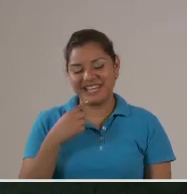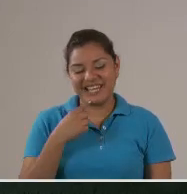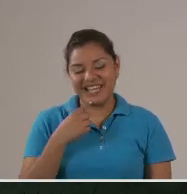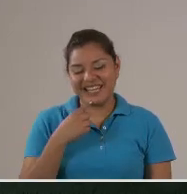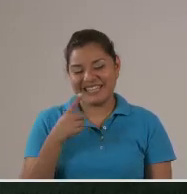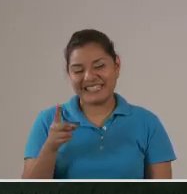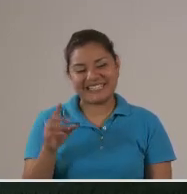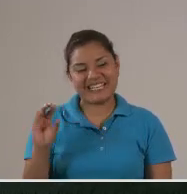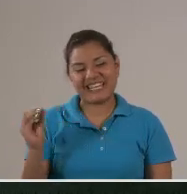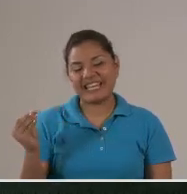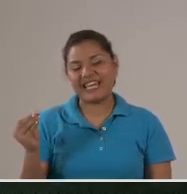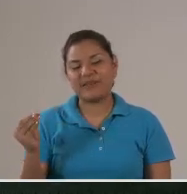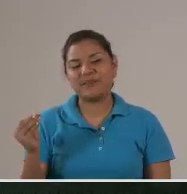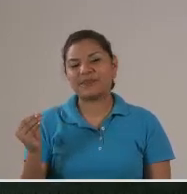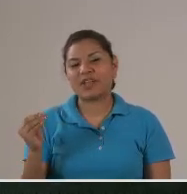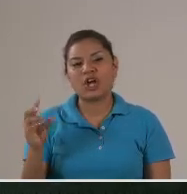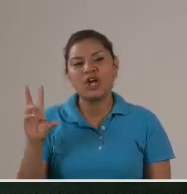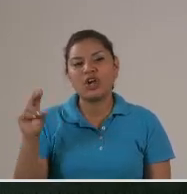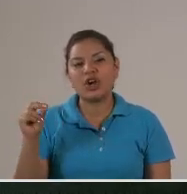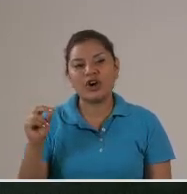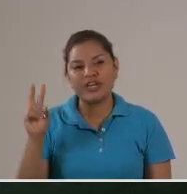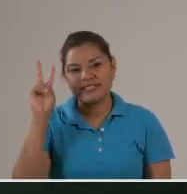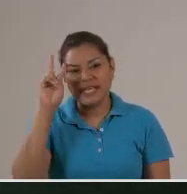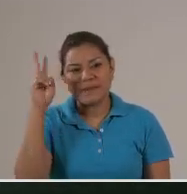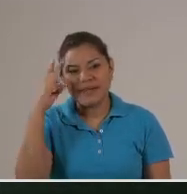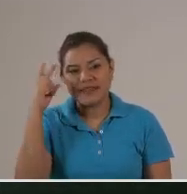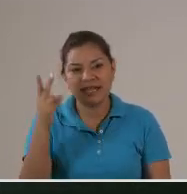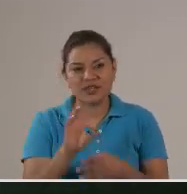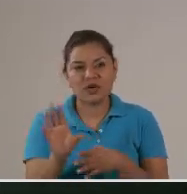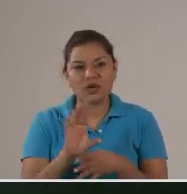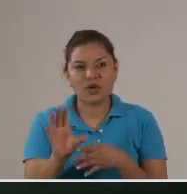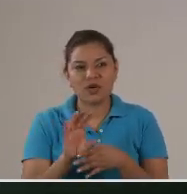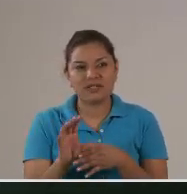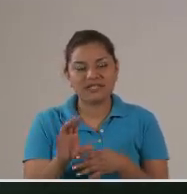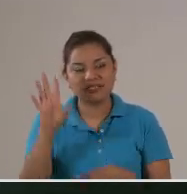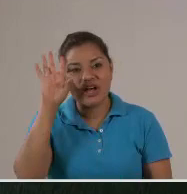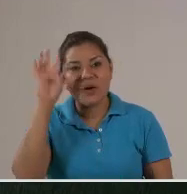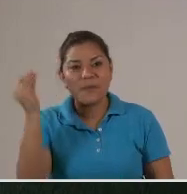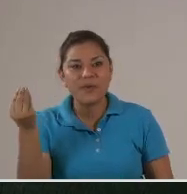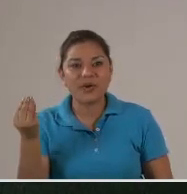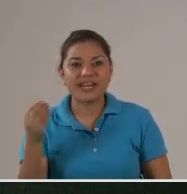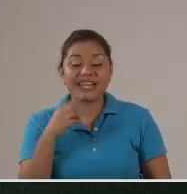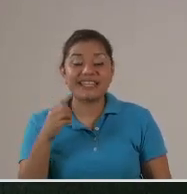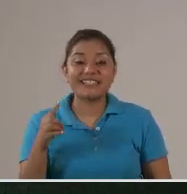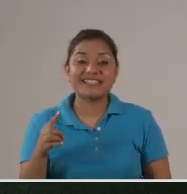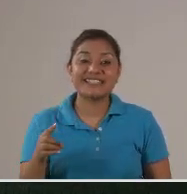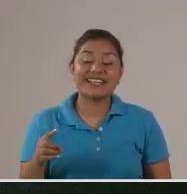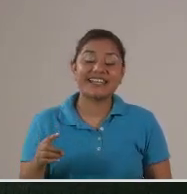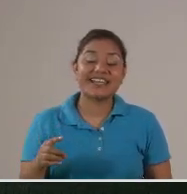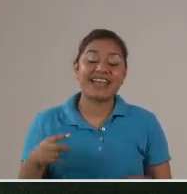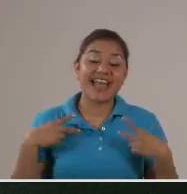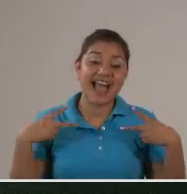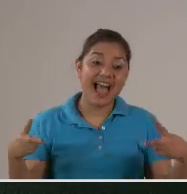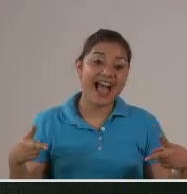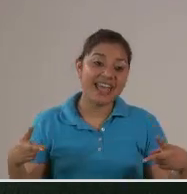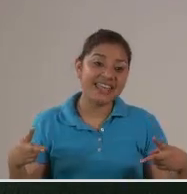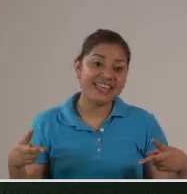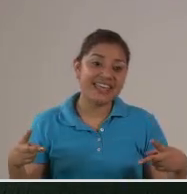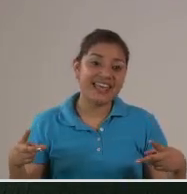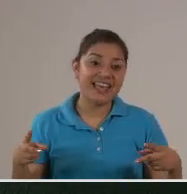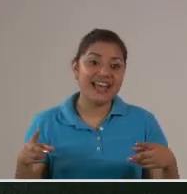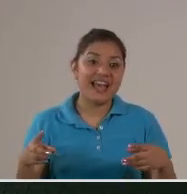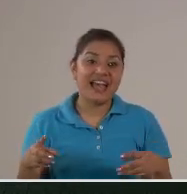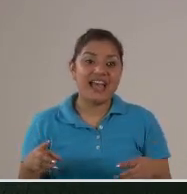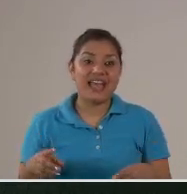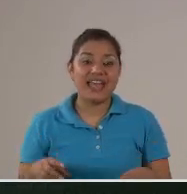dice que no tien espíritu que son como animales estos que son el origen de grandes divisiones